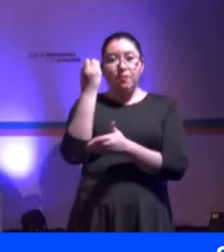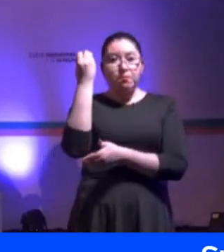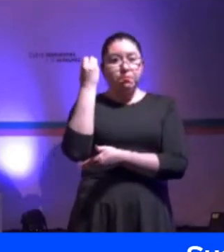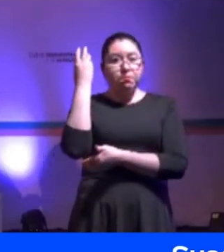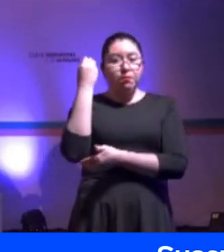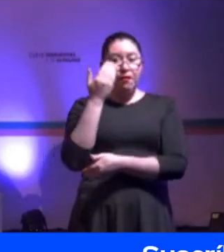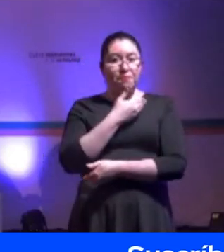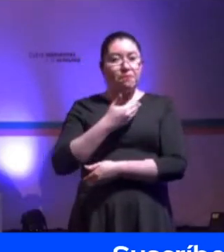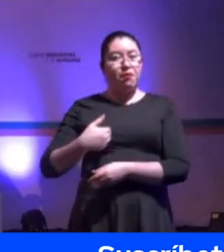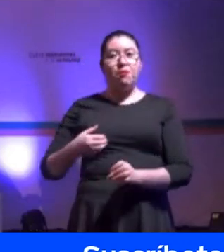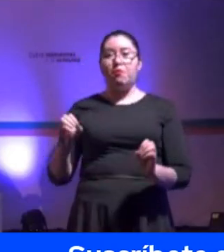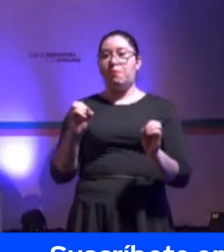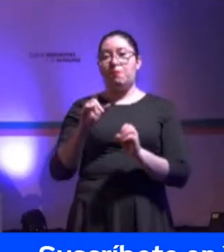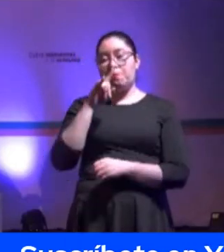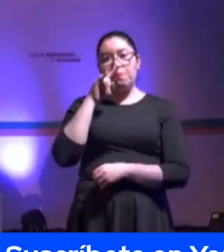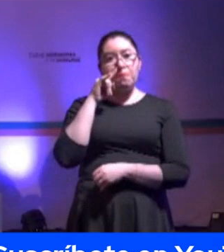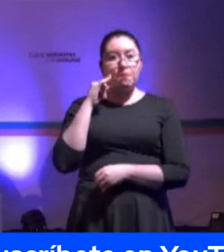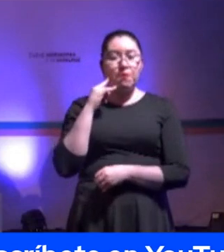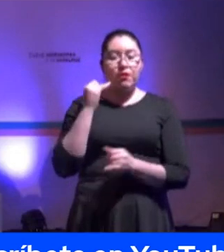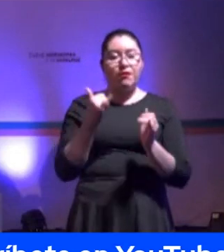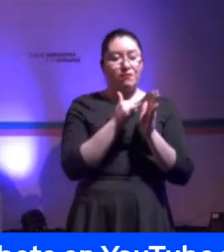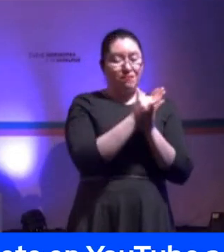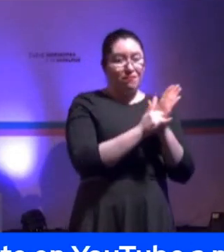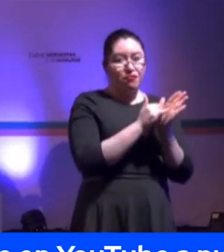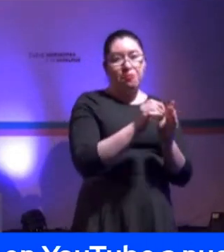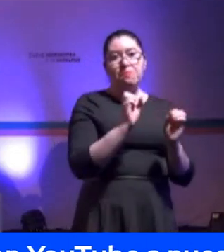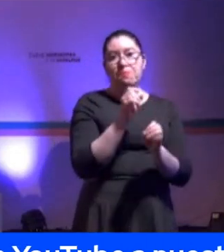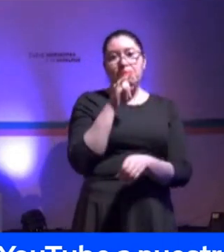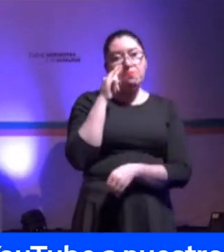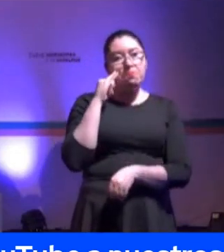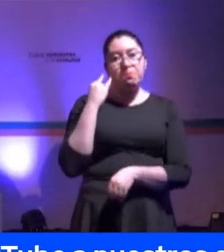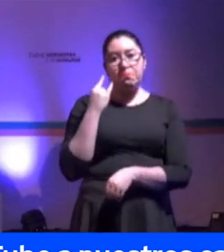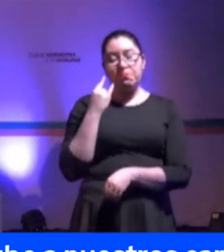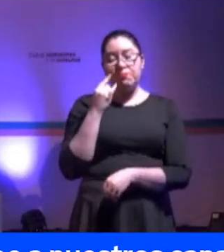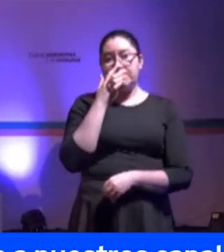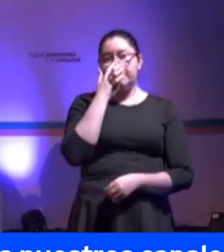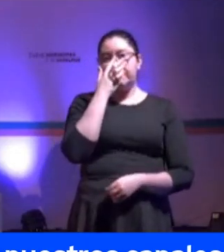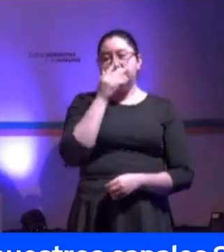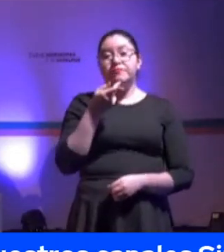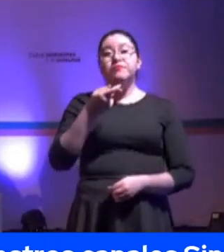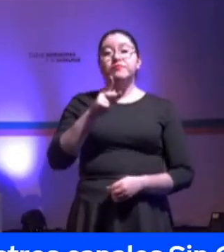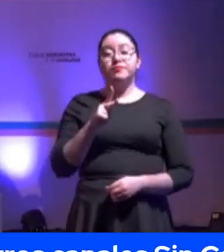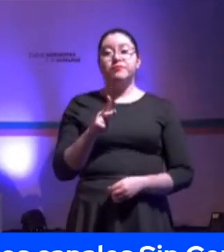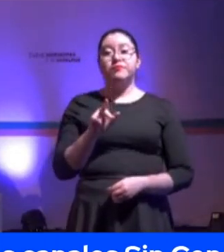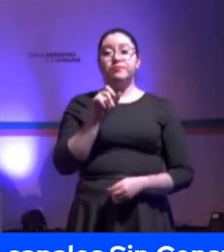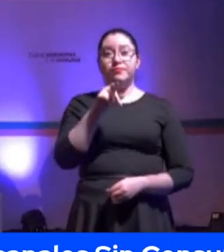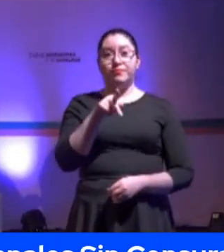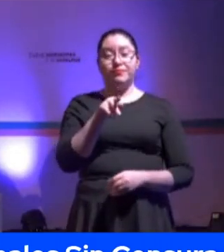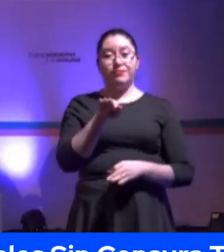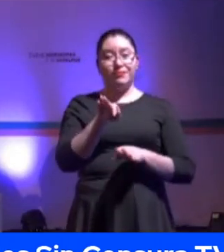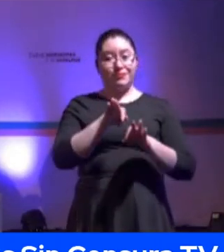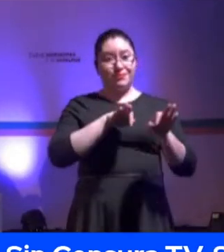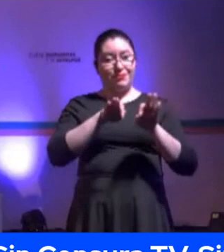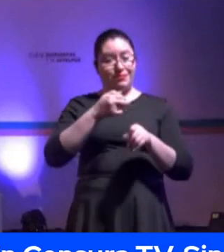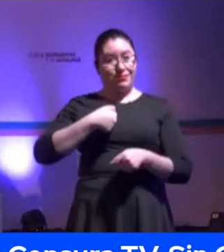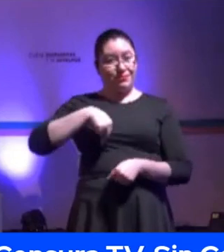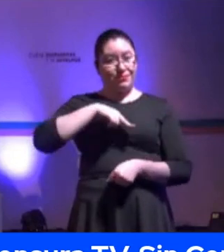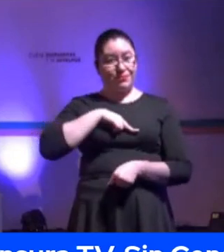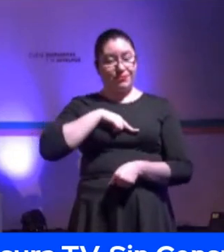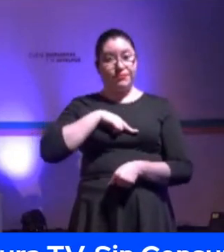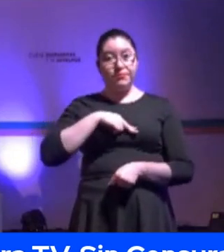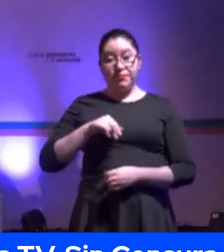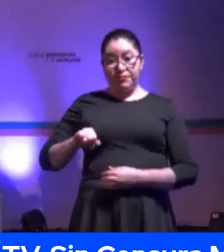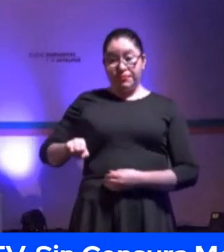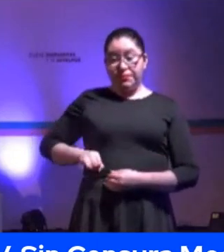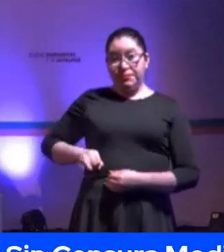increíblemente, tampoco ve a todos los youtuberos, pero entonces parte de esta labor como ciudadanos